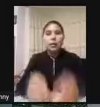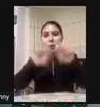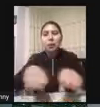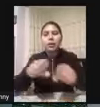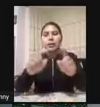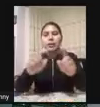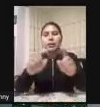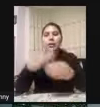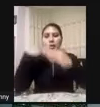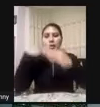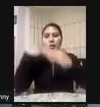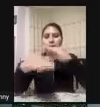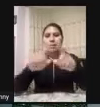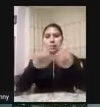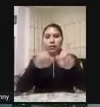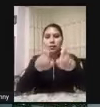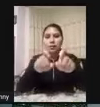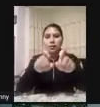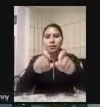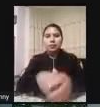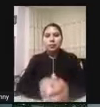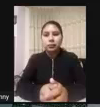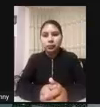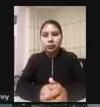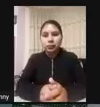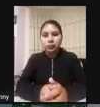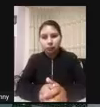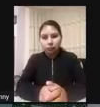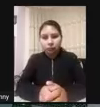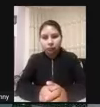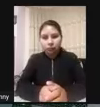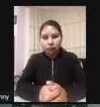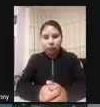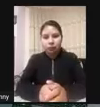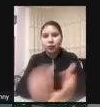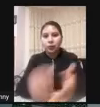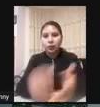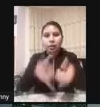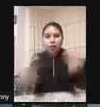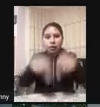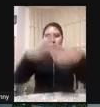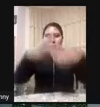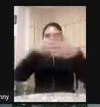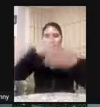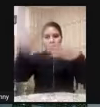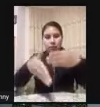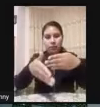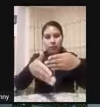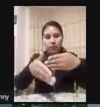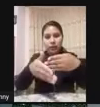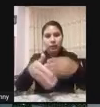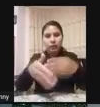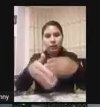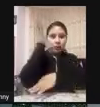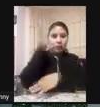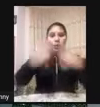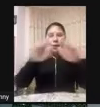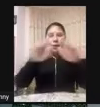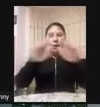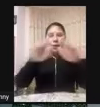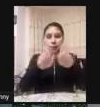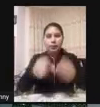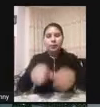los comentarios y al final de las exposiciones estaremos respondiendo todas las inquietudes que ustedes tengan. Sin más que decir, les damos la